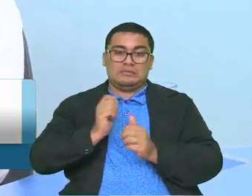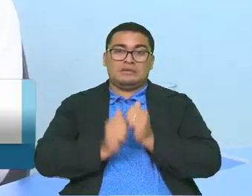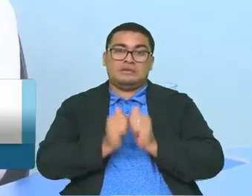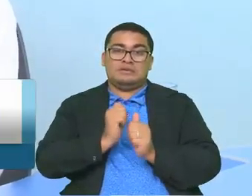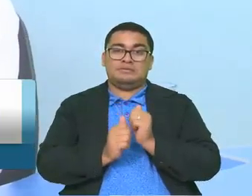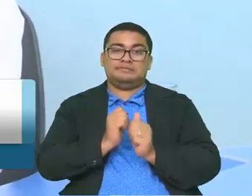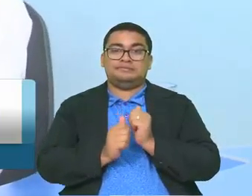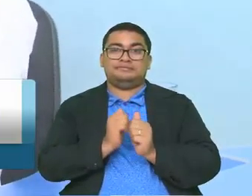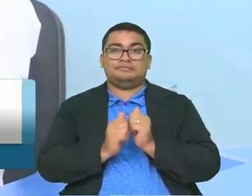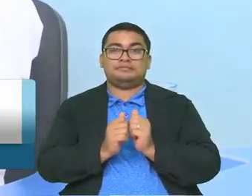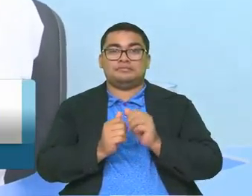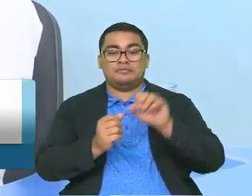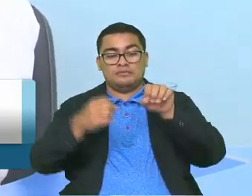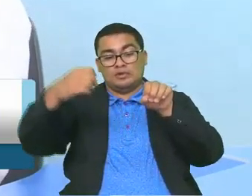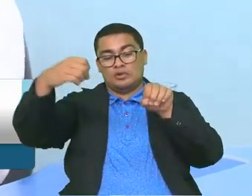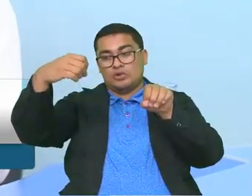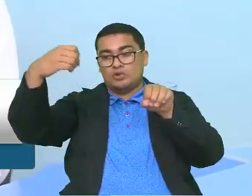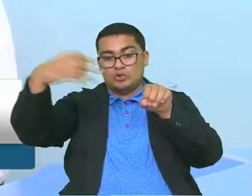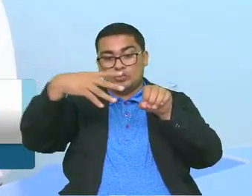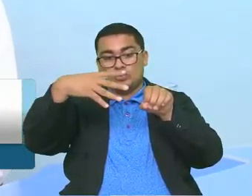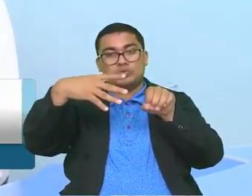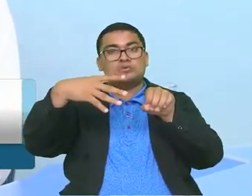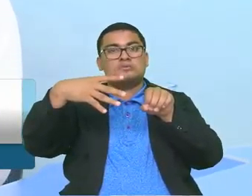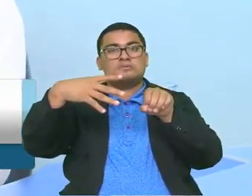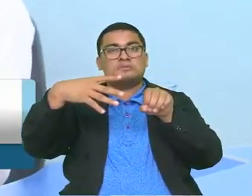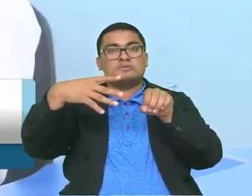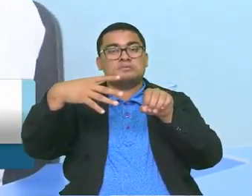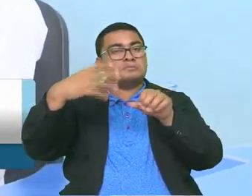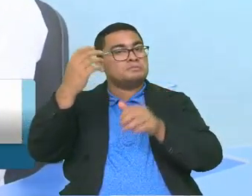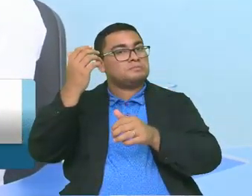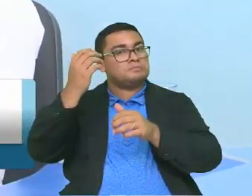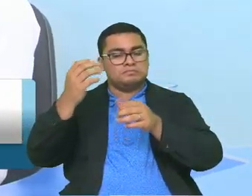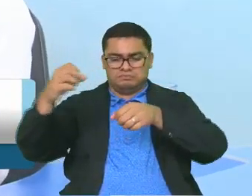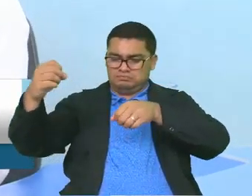generalmente va a ser positivo. Es decir, al nosotros poner una luz, la pupila se va a cerrar.